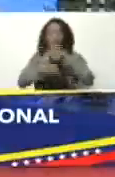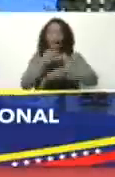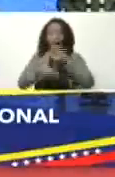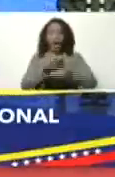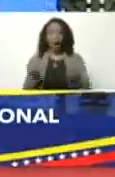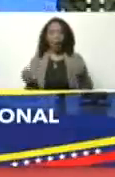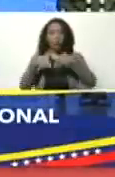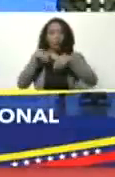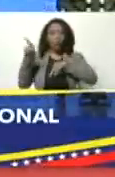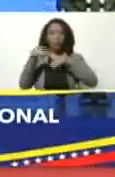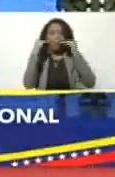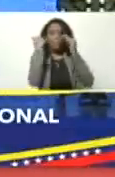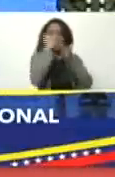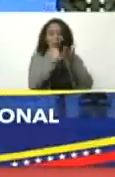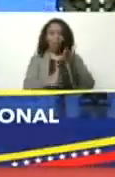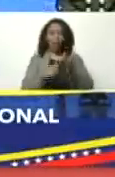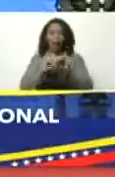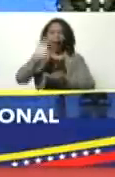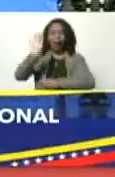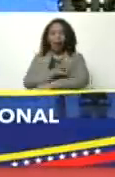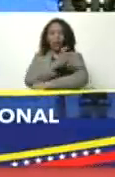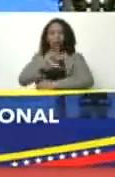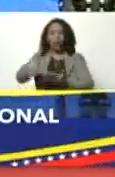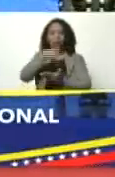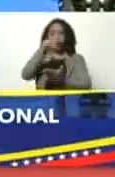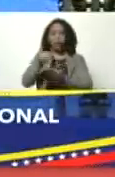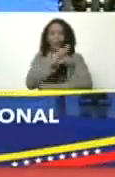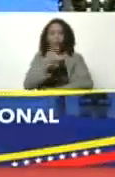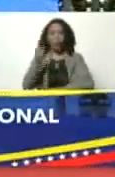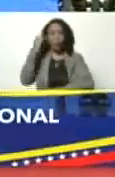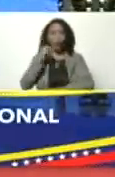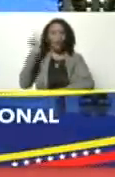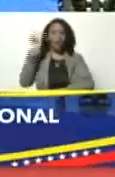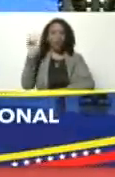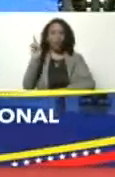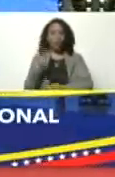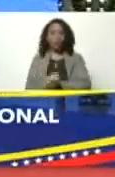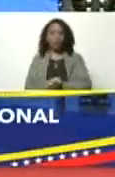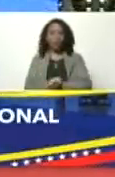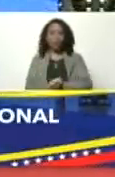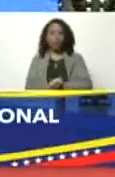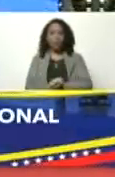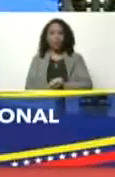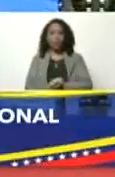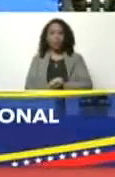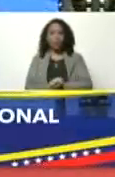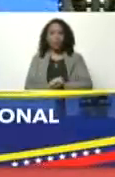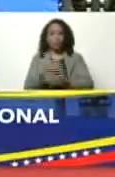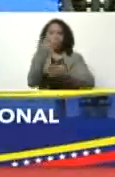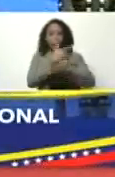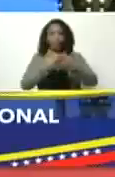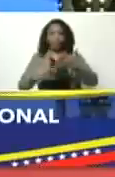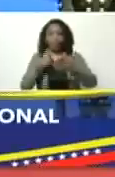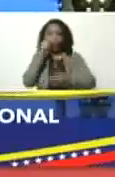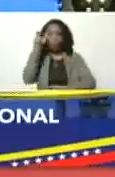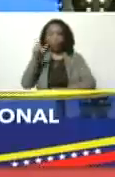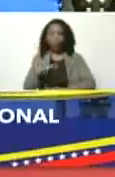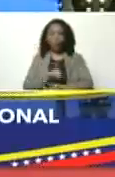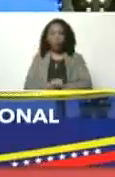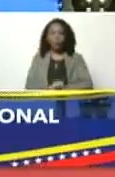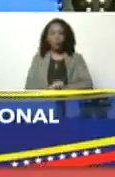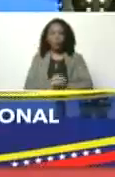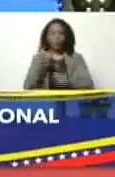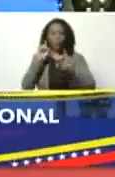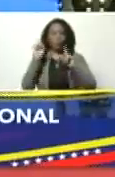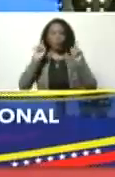siguiente programa. Himno Nacional de la República Bolivariana de Venezuela, Gloria al Bravo Pueblo, letra de Vicente Salias y música